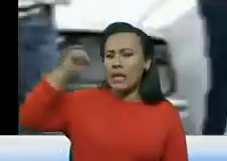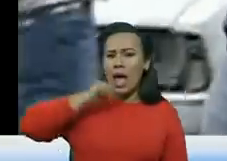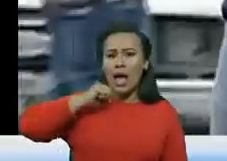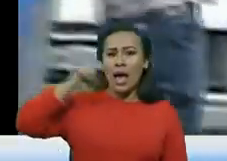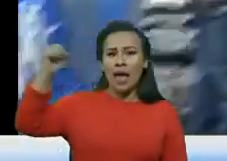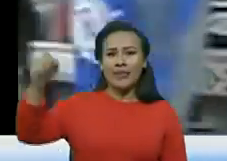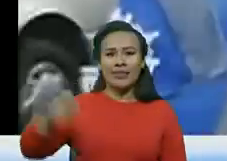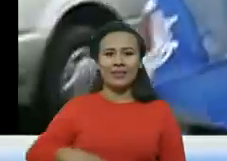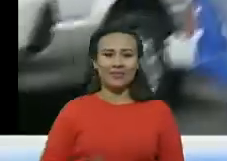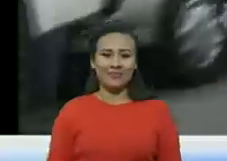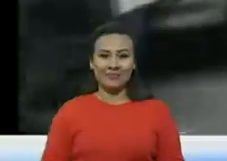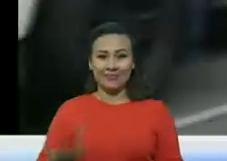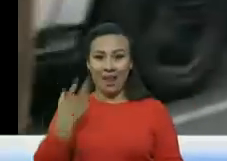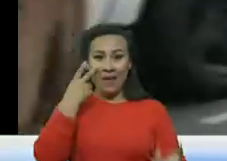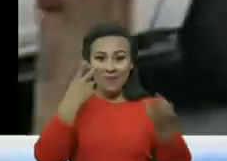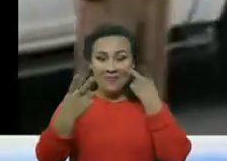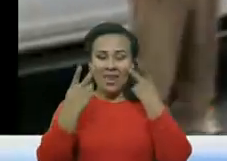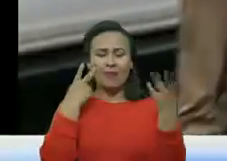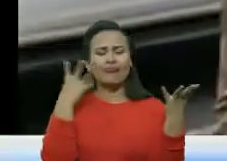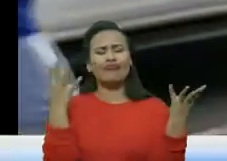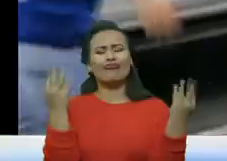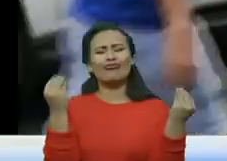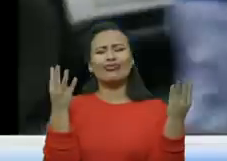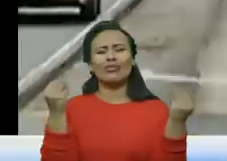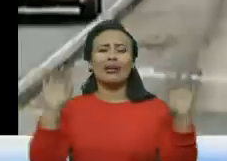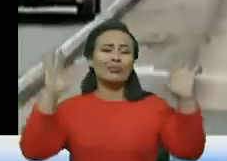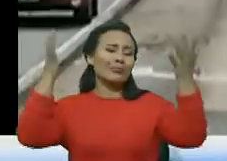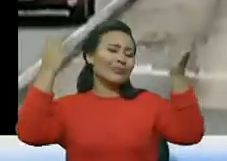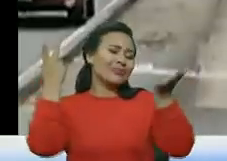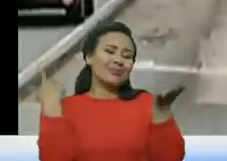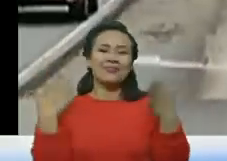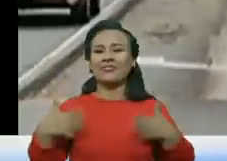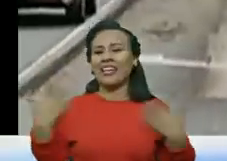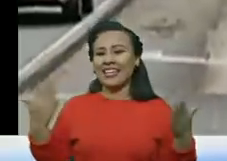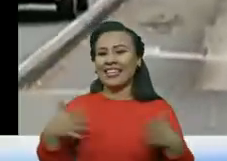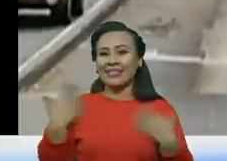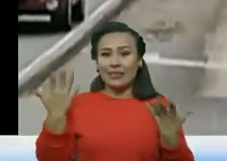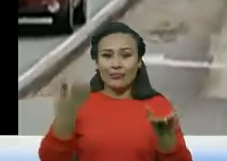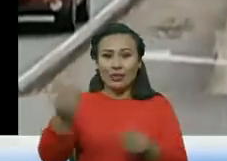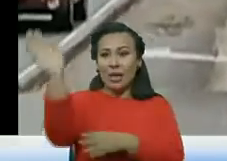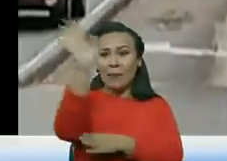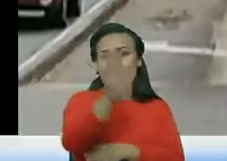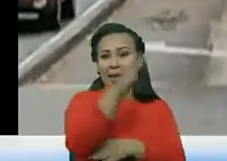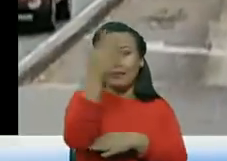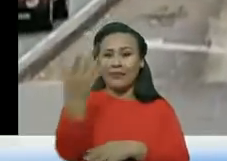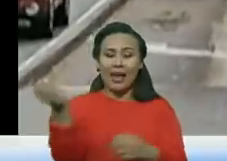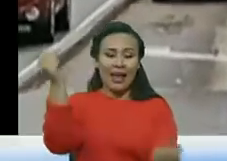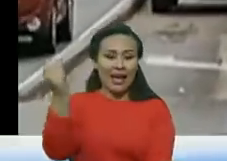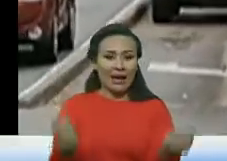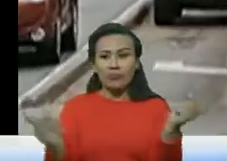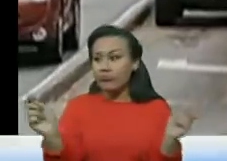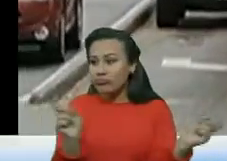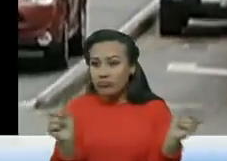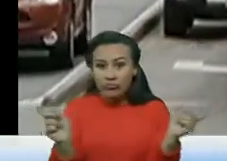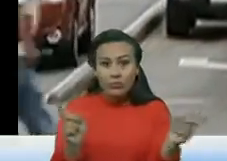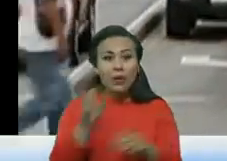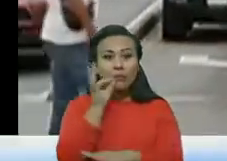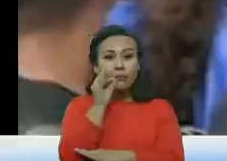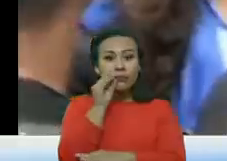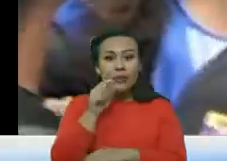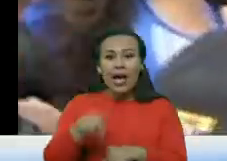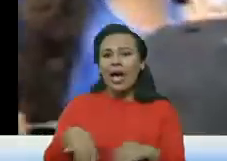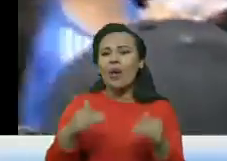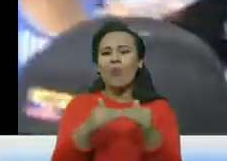Manta. Y al igual que en otras ciudades, festejaron. Bloquearon la circulación de los vehículos y pese al control policial, el